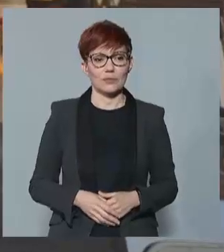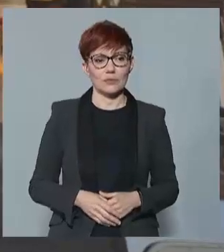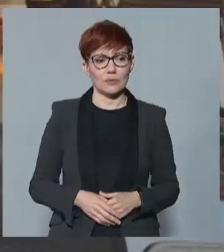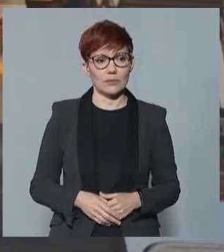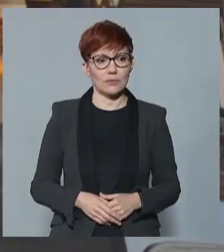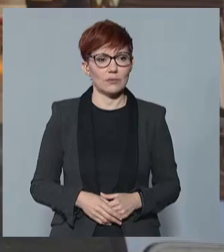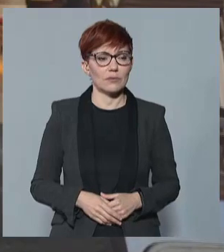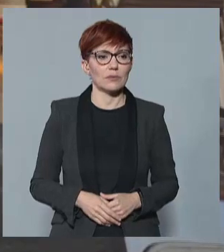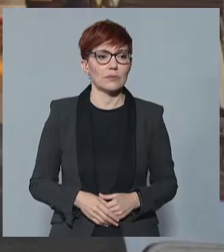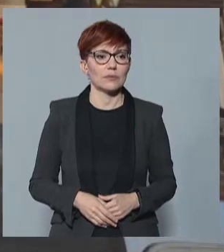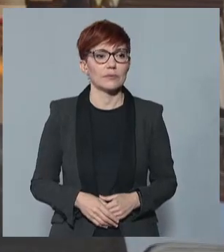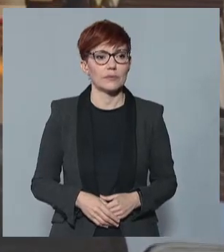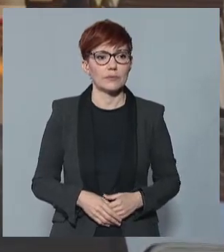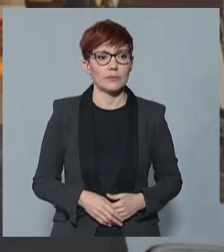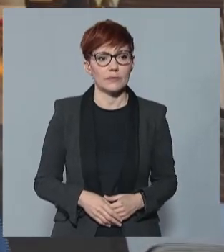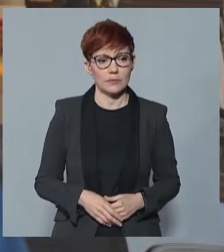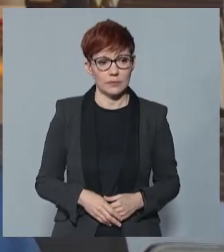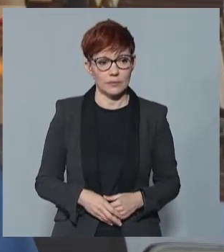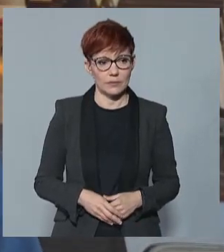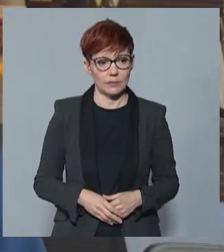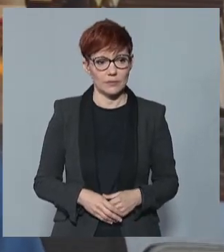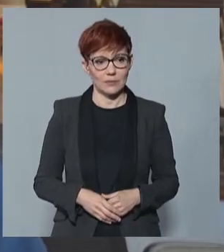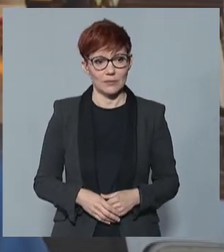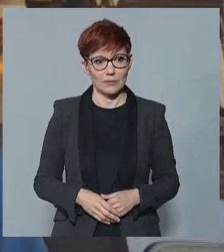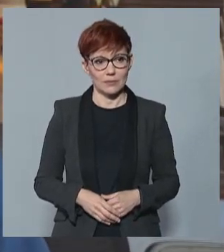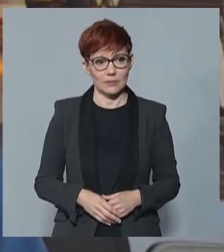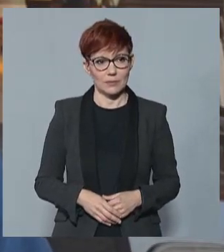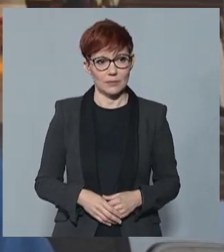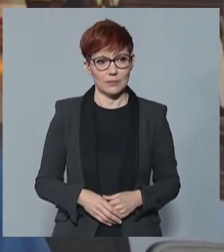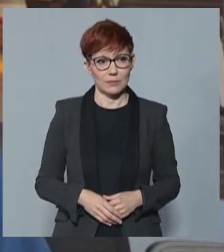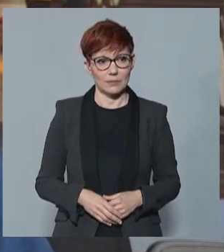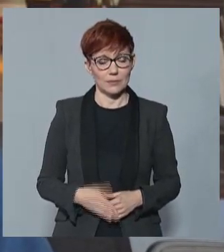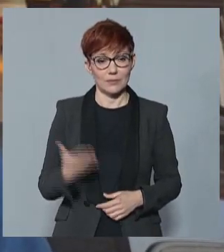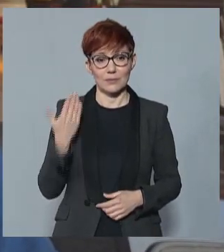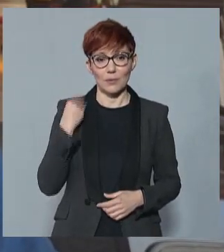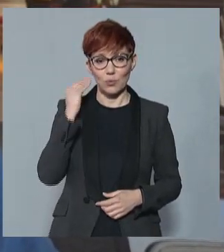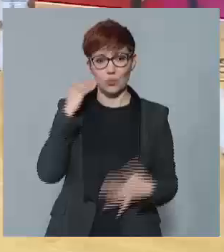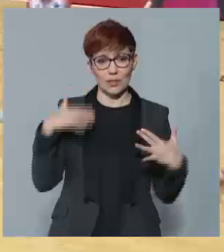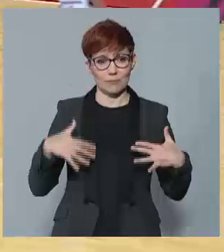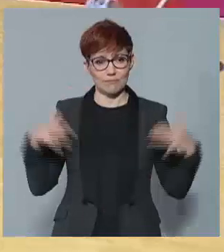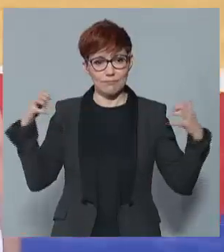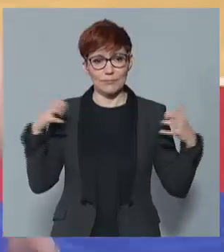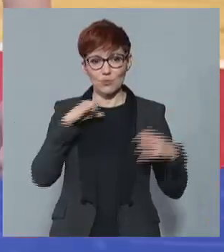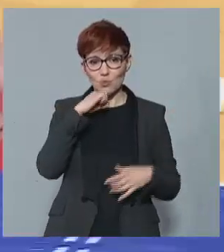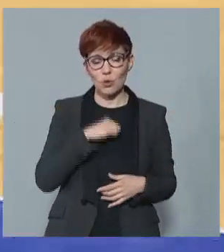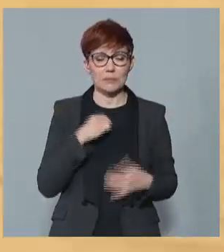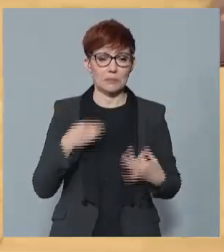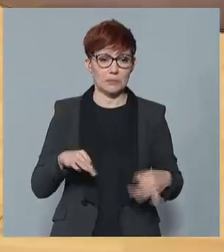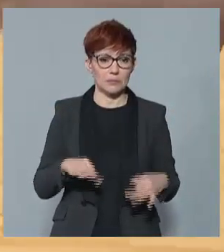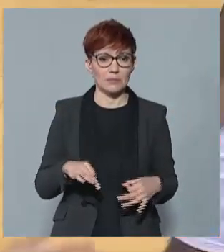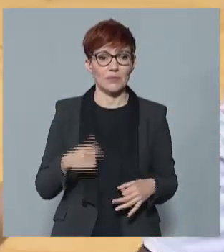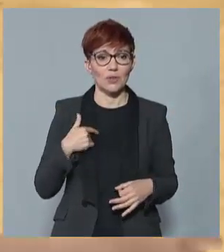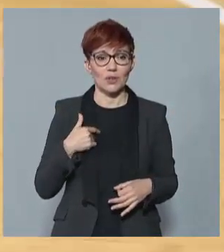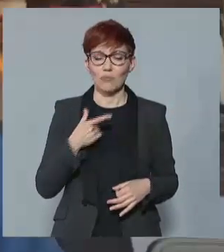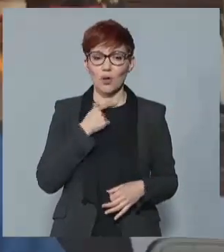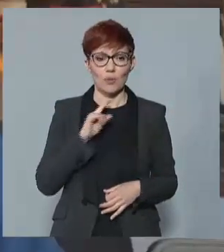Yo no pienso en eso, pero yo pienso en la cara va caliente. Pero a mí me gusta esto. Yo tenía amigos en este equipo, pero